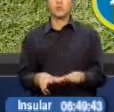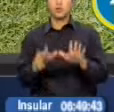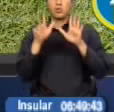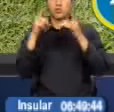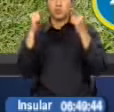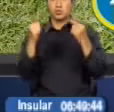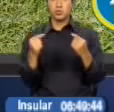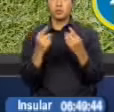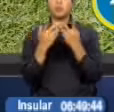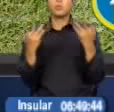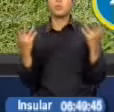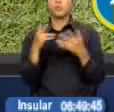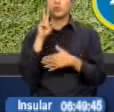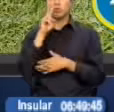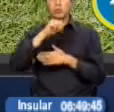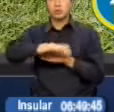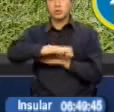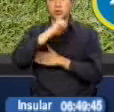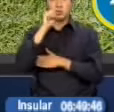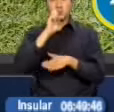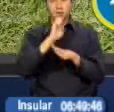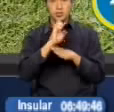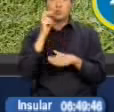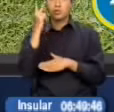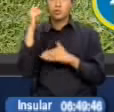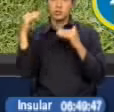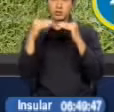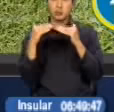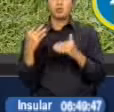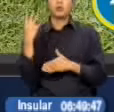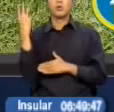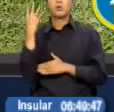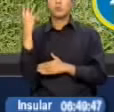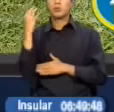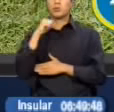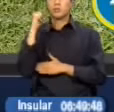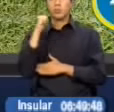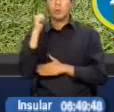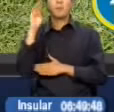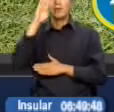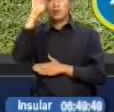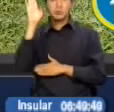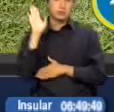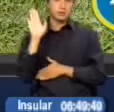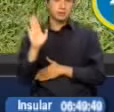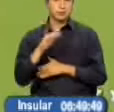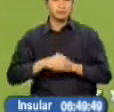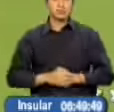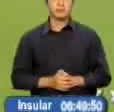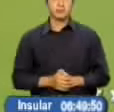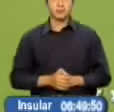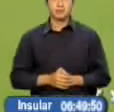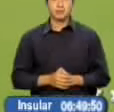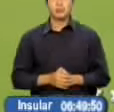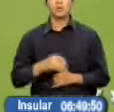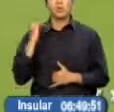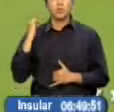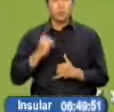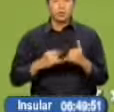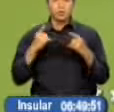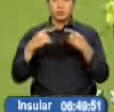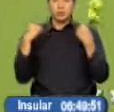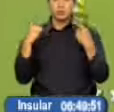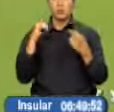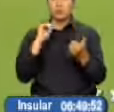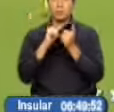partidos con usar de dos victorias de colores dos empates y cuatro triunfos de la pentacampeona el último partido disputado en quito